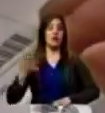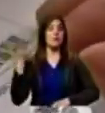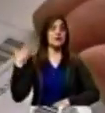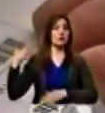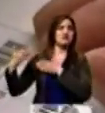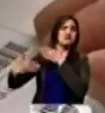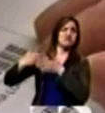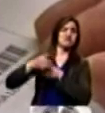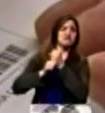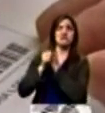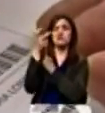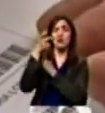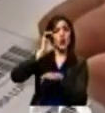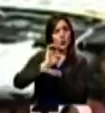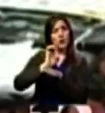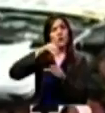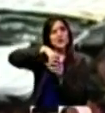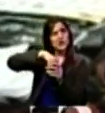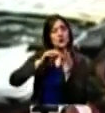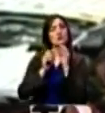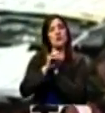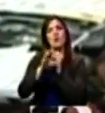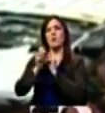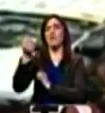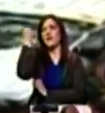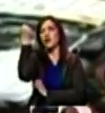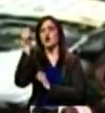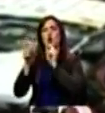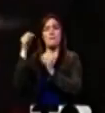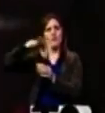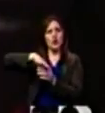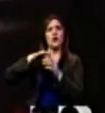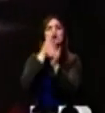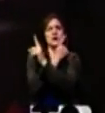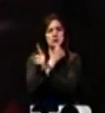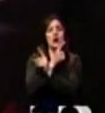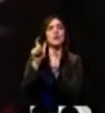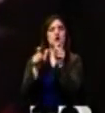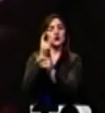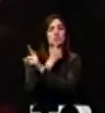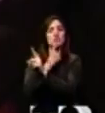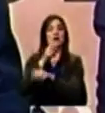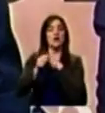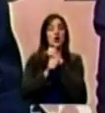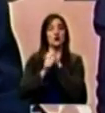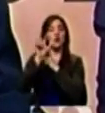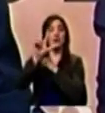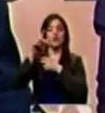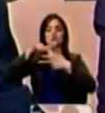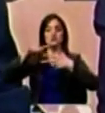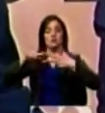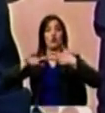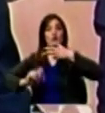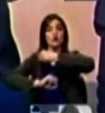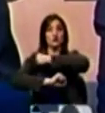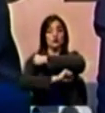años en el Ecuador se lleva desarrollando esta campaña Tienen Derecho a Votar y este año tendrá 3 tareas fundamentales. Implementar